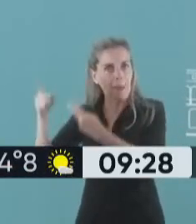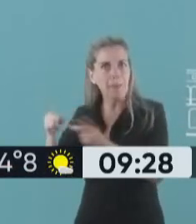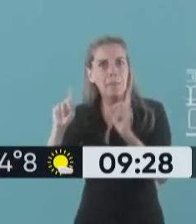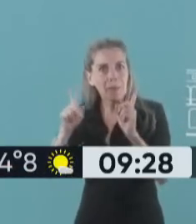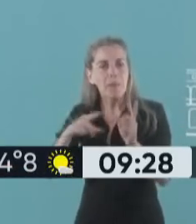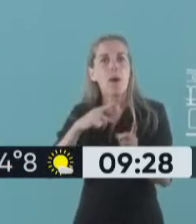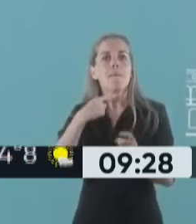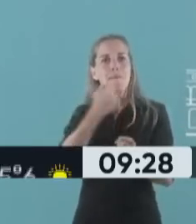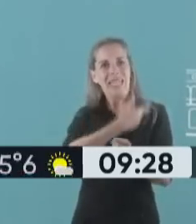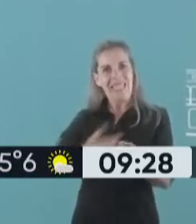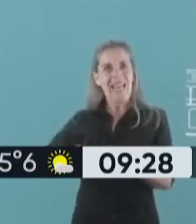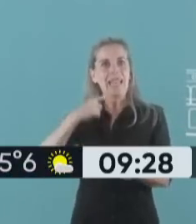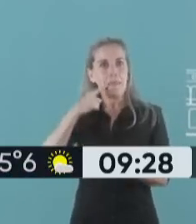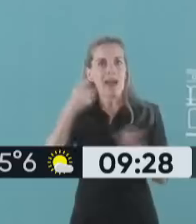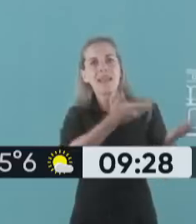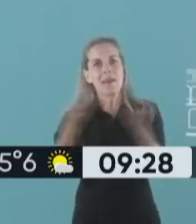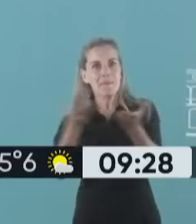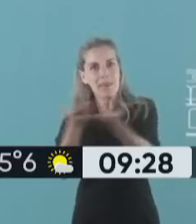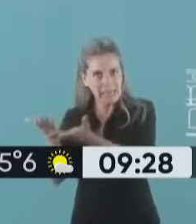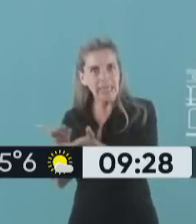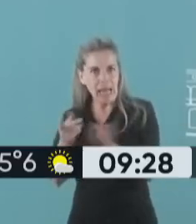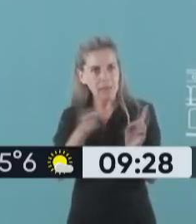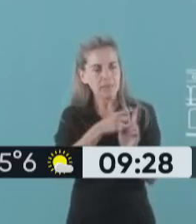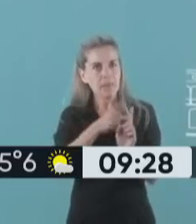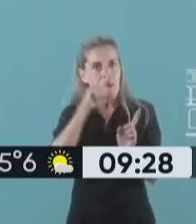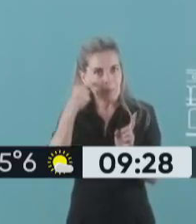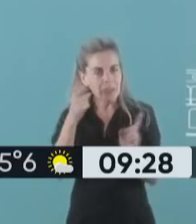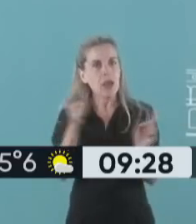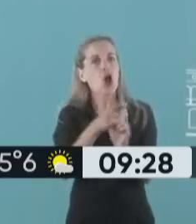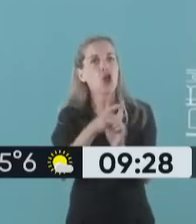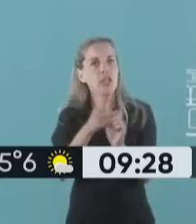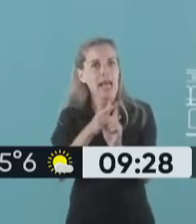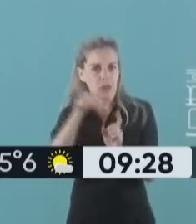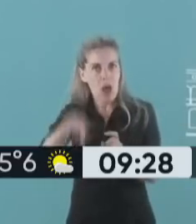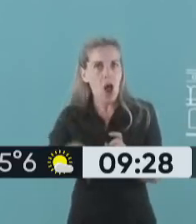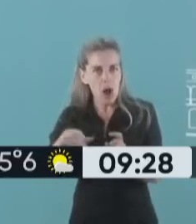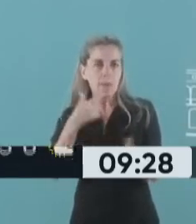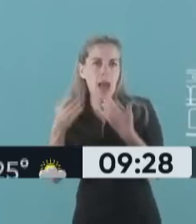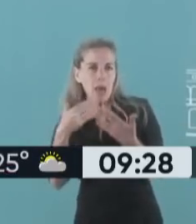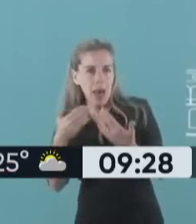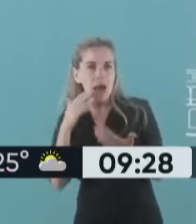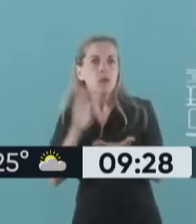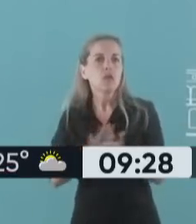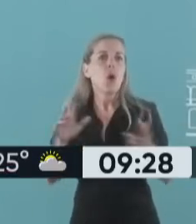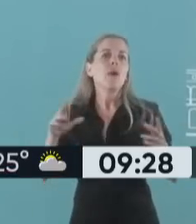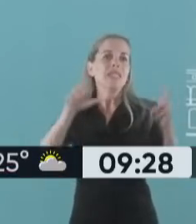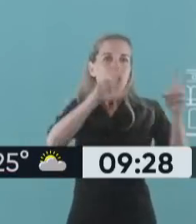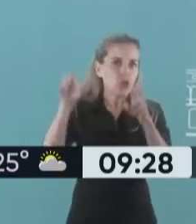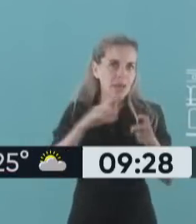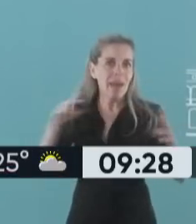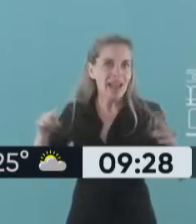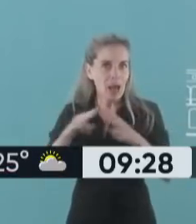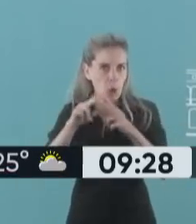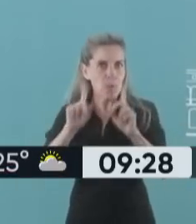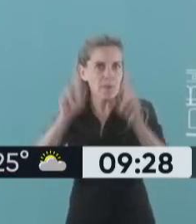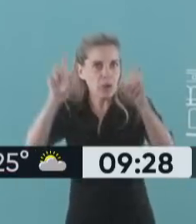está en comunicación con el presidente Sánchez en estos días para conversar sobre este tema y sobre los temas que se van a tratar allí